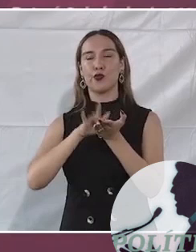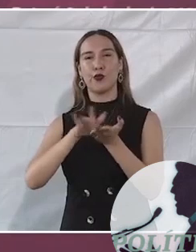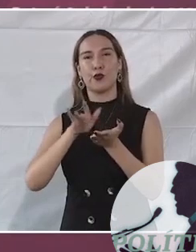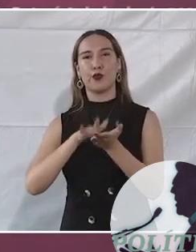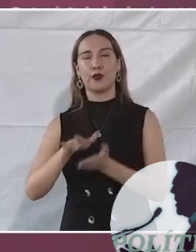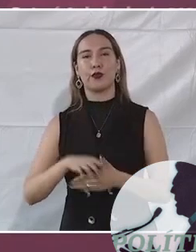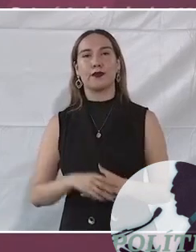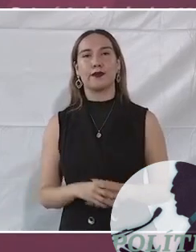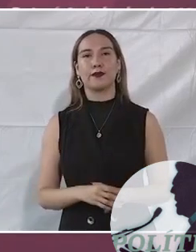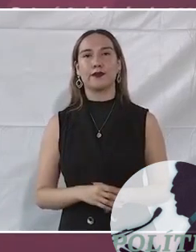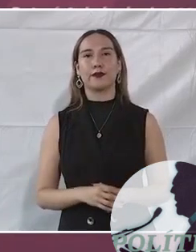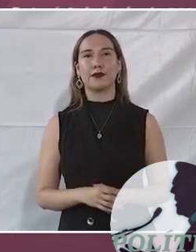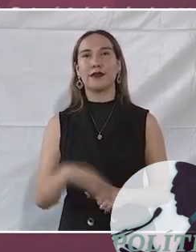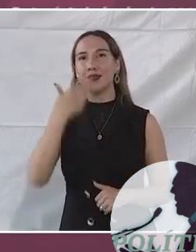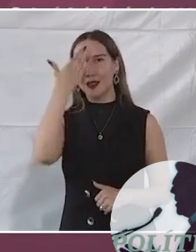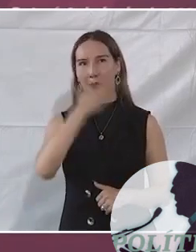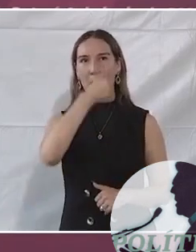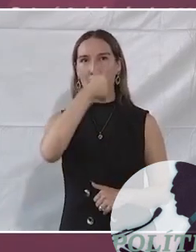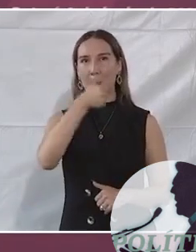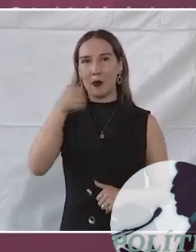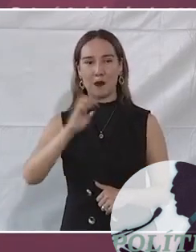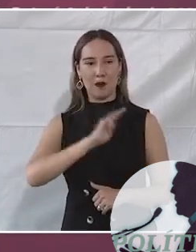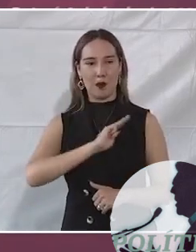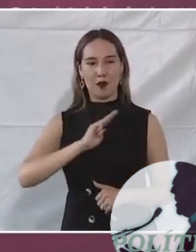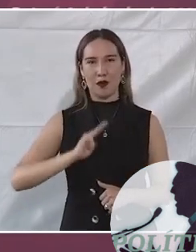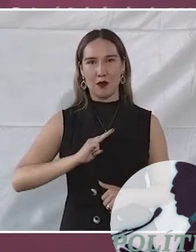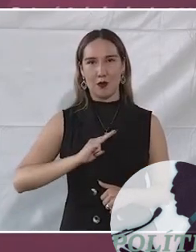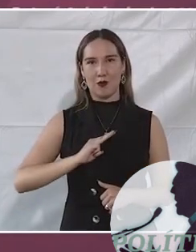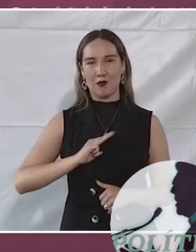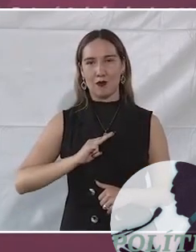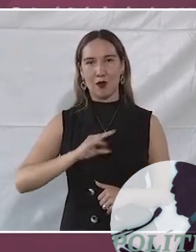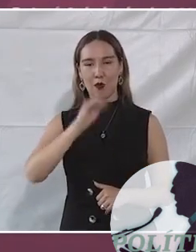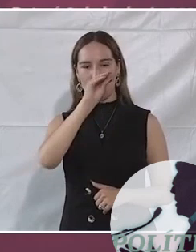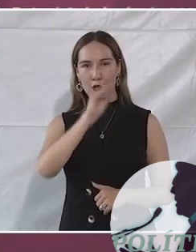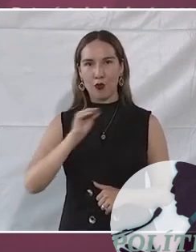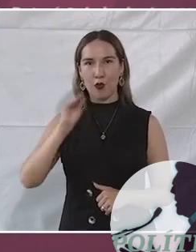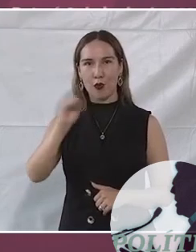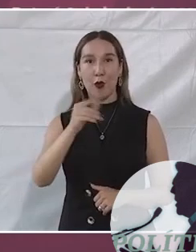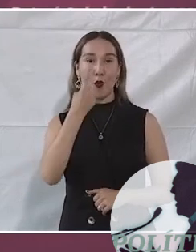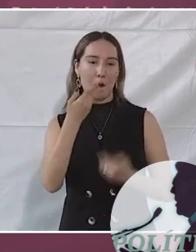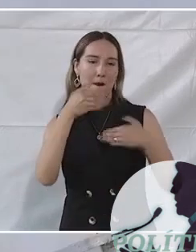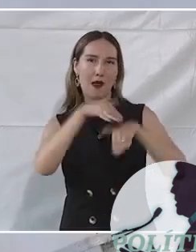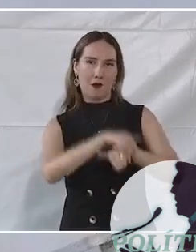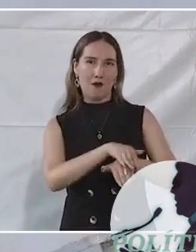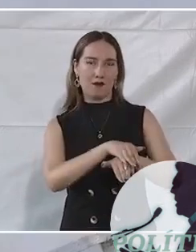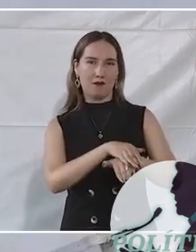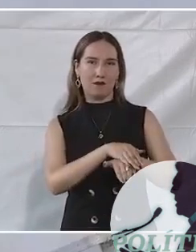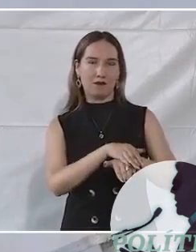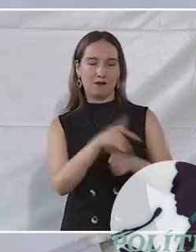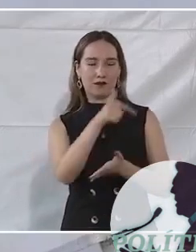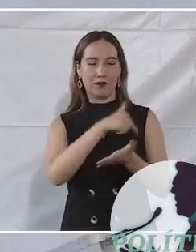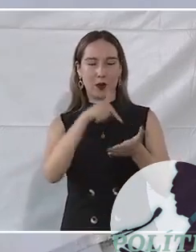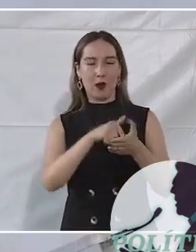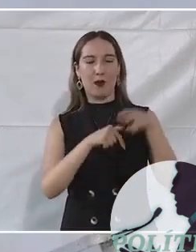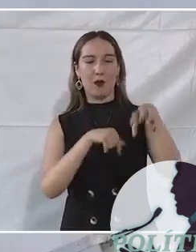Por eso en cada municipio un banco, una sucursal del banco. El Banco del Bienestar